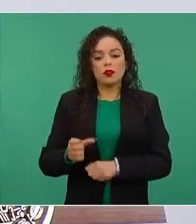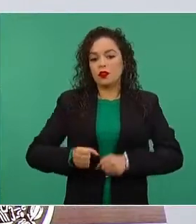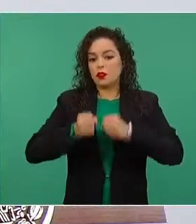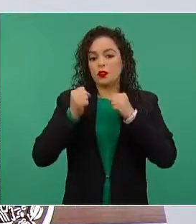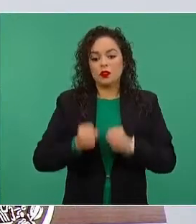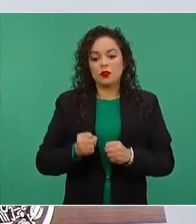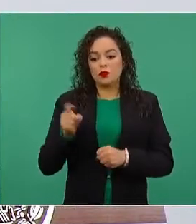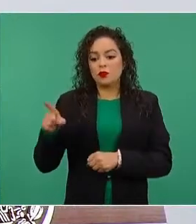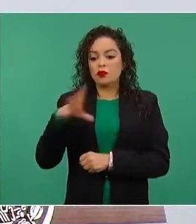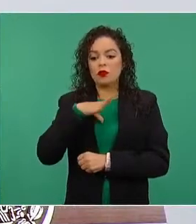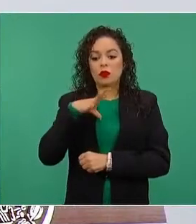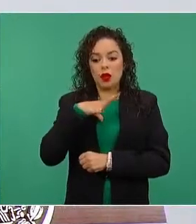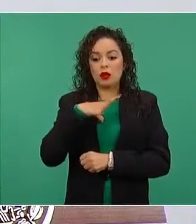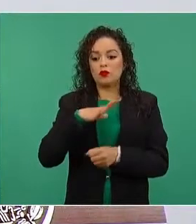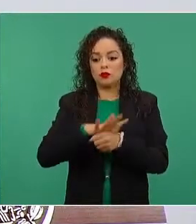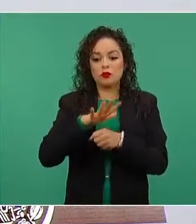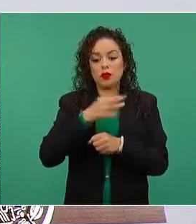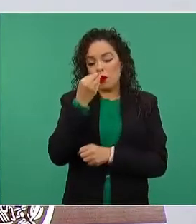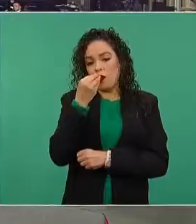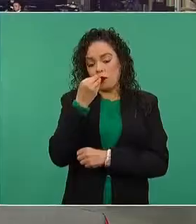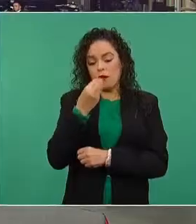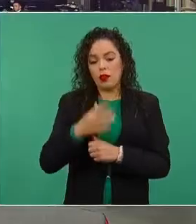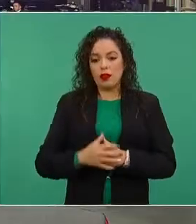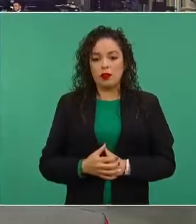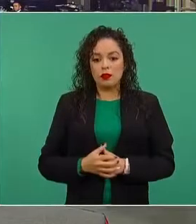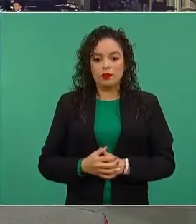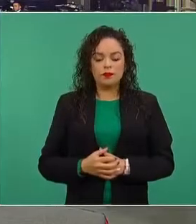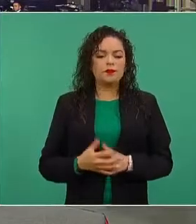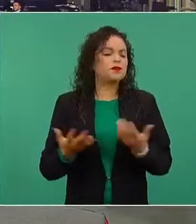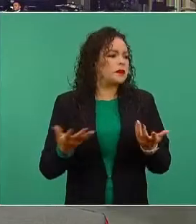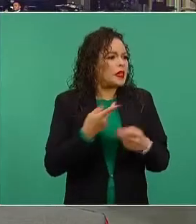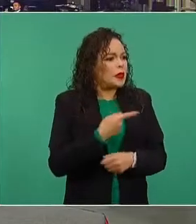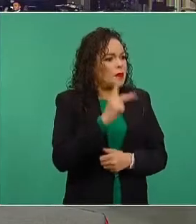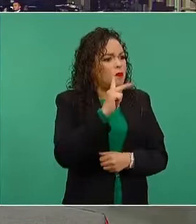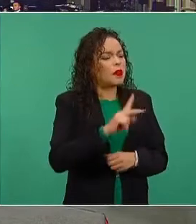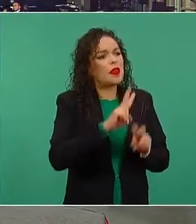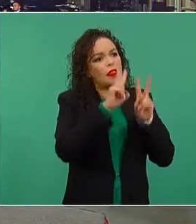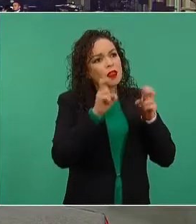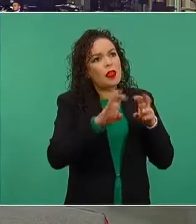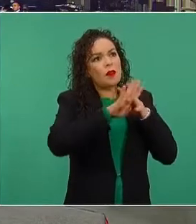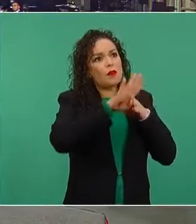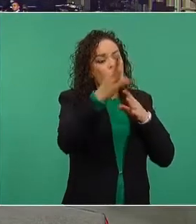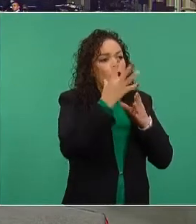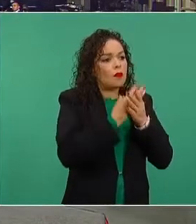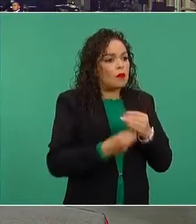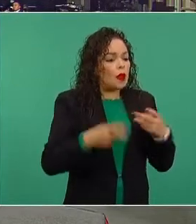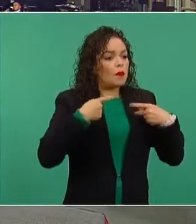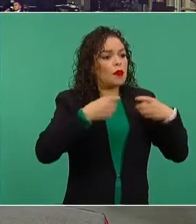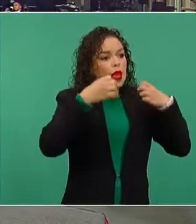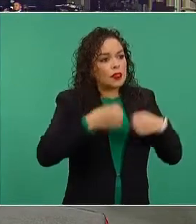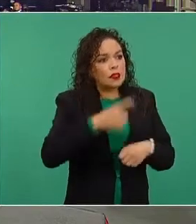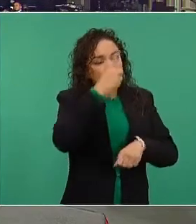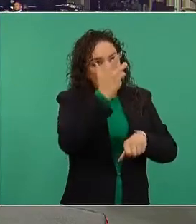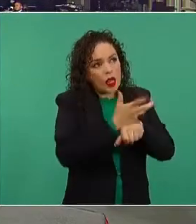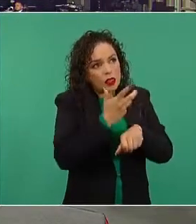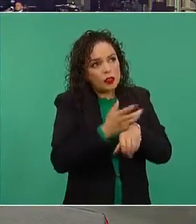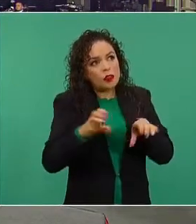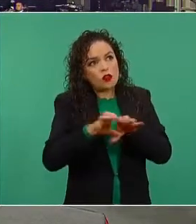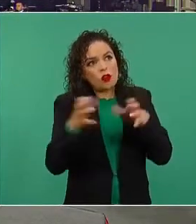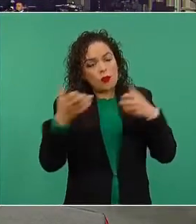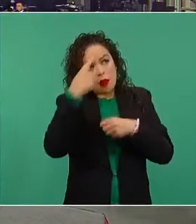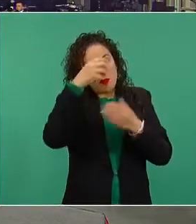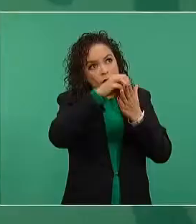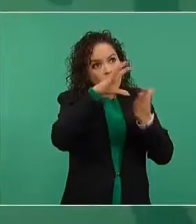garantizada su comida. Pero ¿cómo le haríamos con los migrantes que están en Estados Unidos? ¿Cuál es el compromiso de usted para empadronarlos o qué instituciones